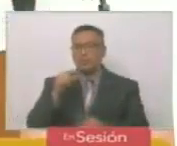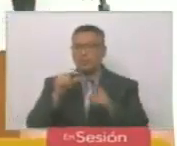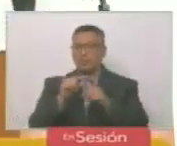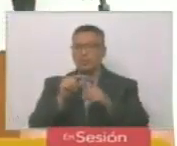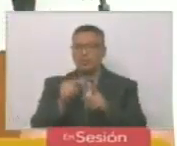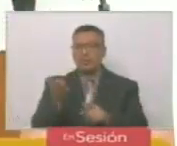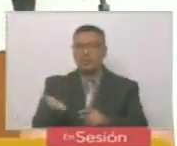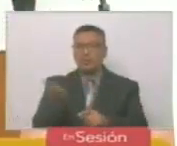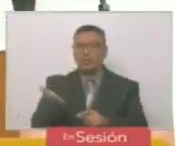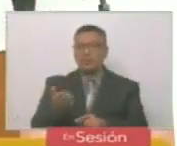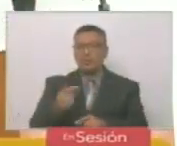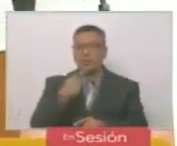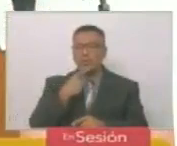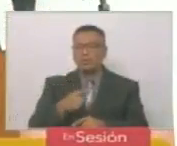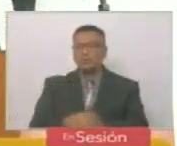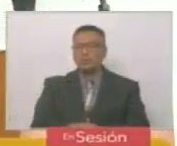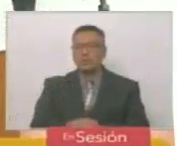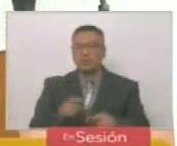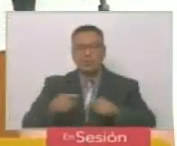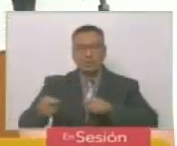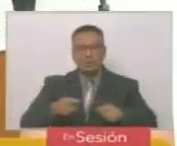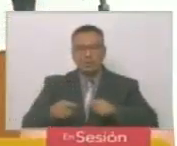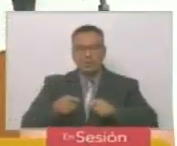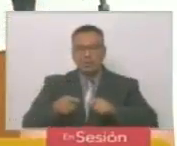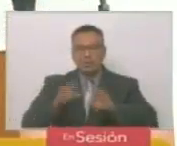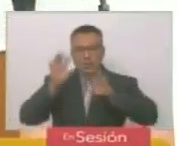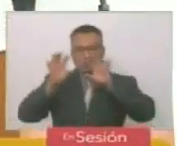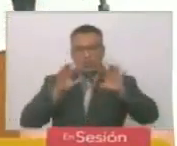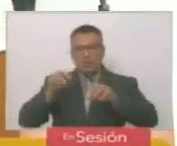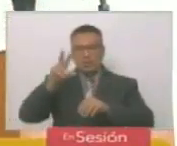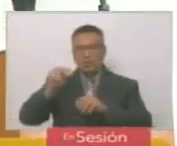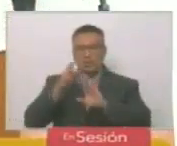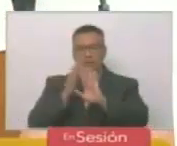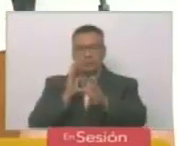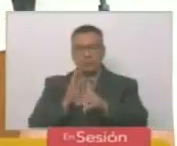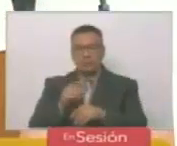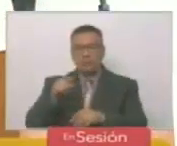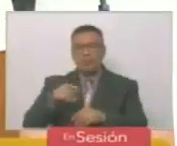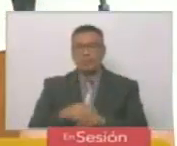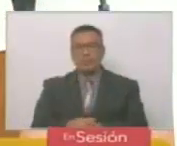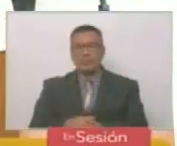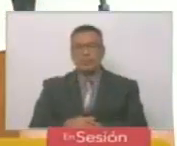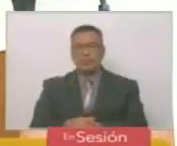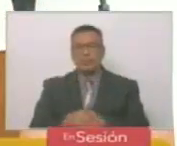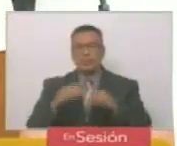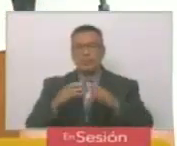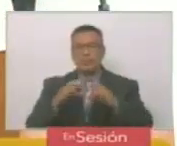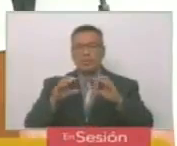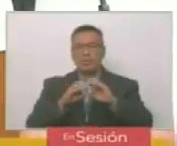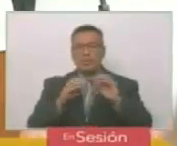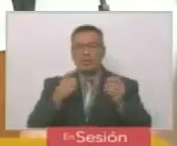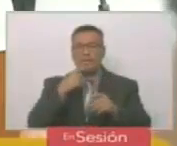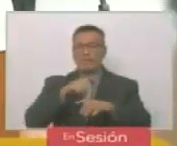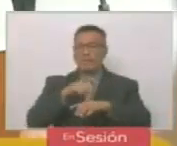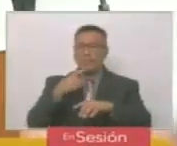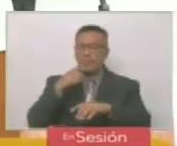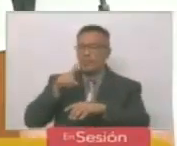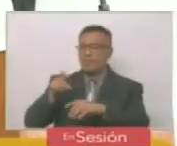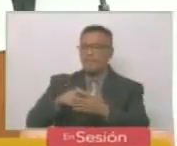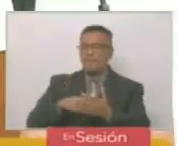clave, señores, en el movimiento de países no alineados, y esa palabra se llama consenso.